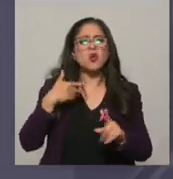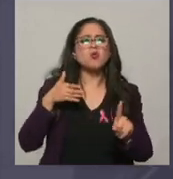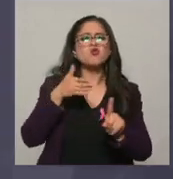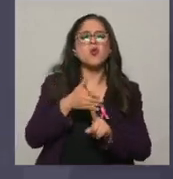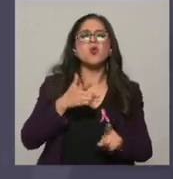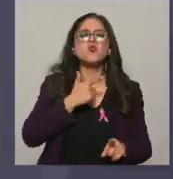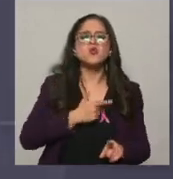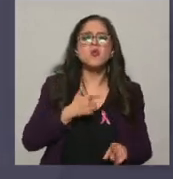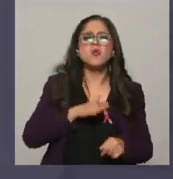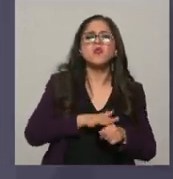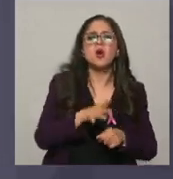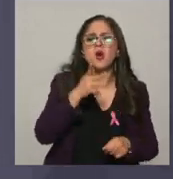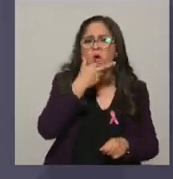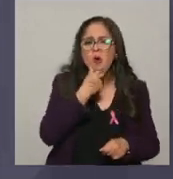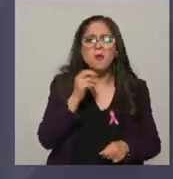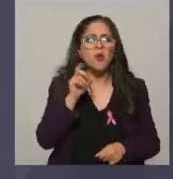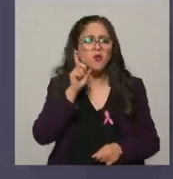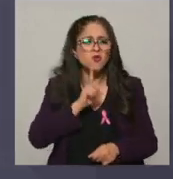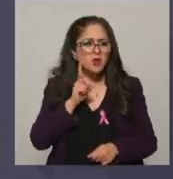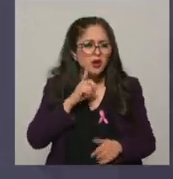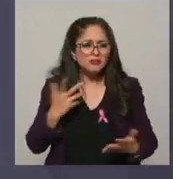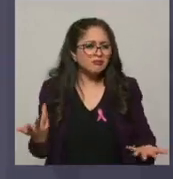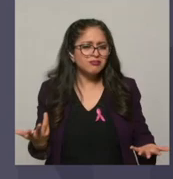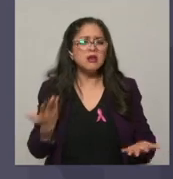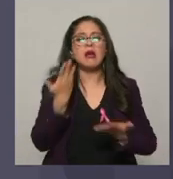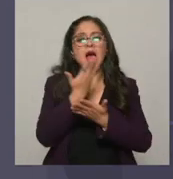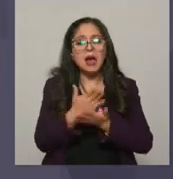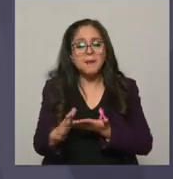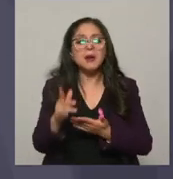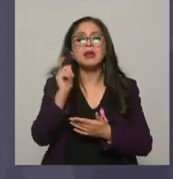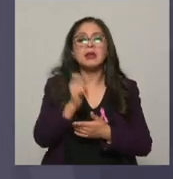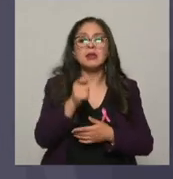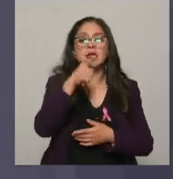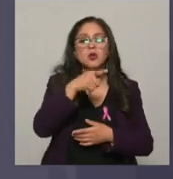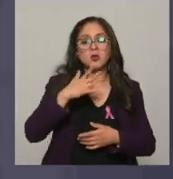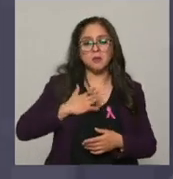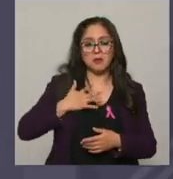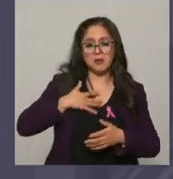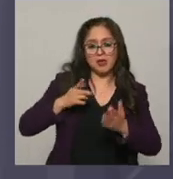sexual o identidad de género. Y además se siente con el derecho de arrancarles la vida.